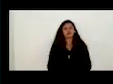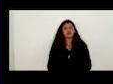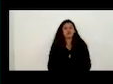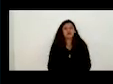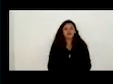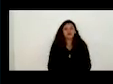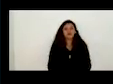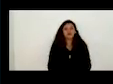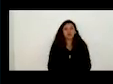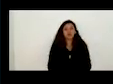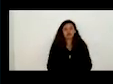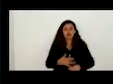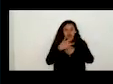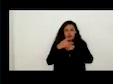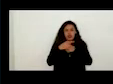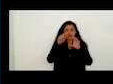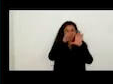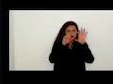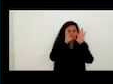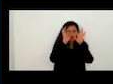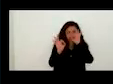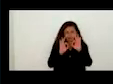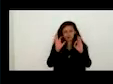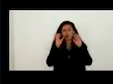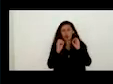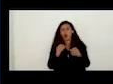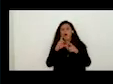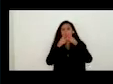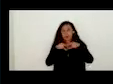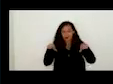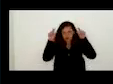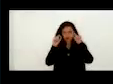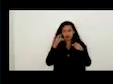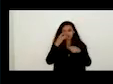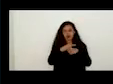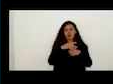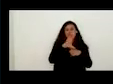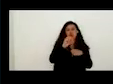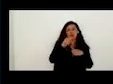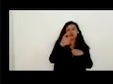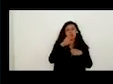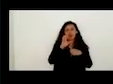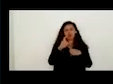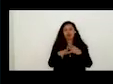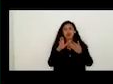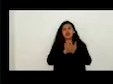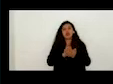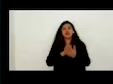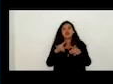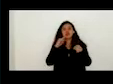Bolitas de queso o de melón, ¿no? Con el queso cottage, las 5 nueces, emparedados de pechuga de pollo o